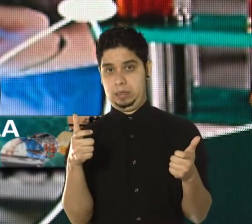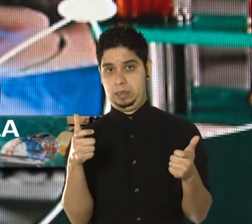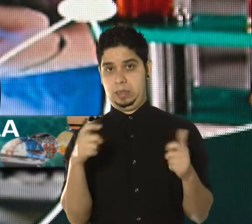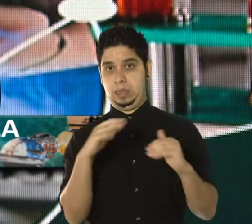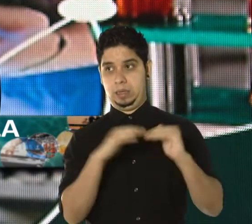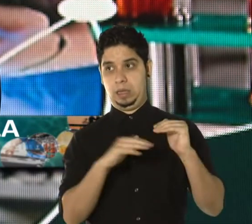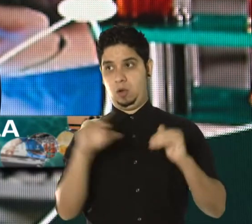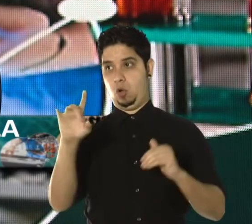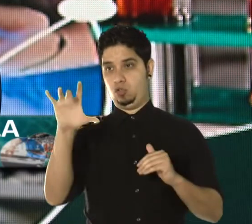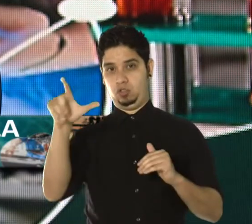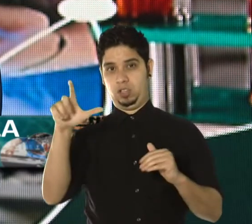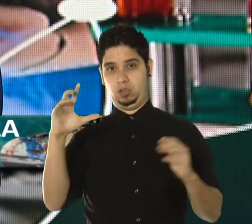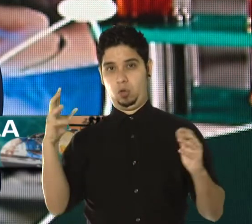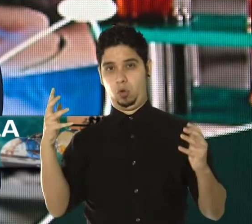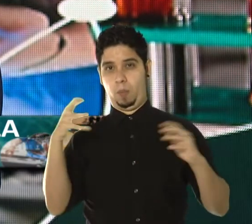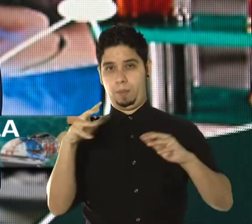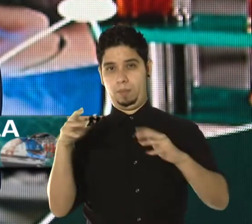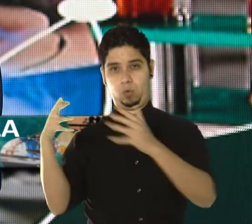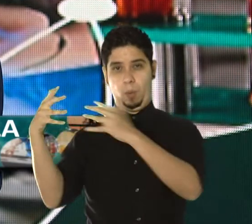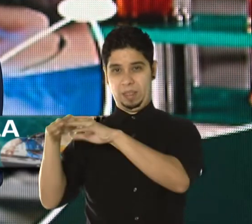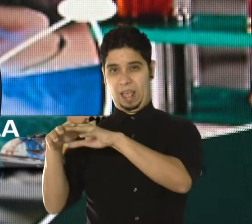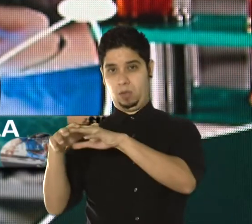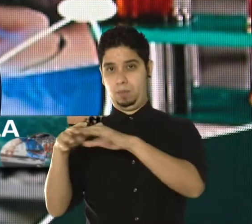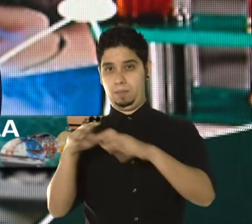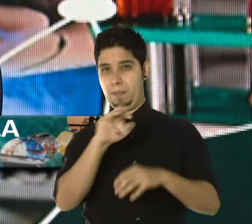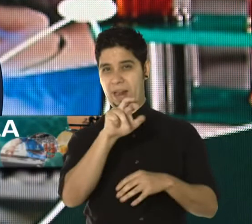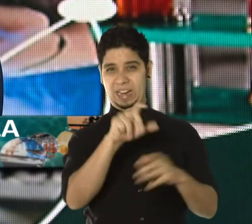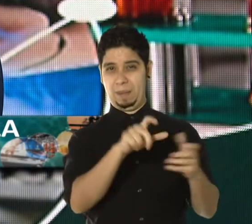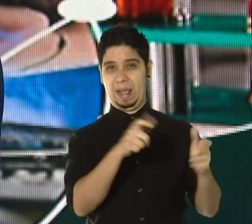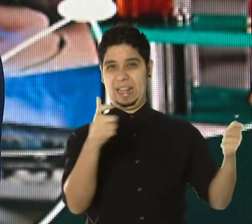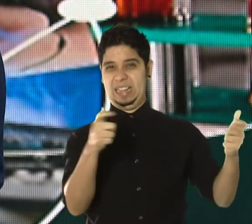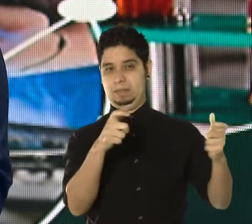Así que tenemos que entender